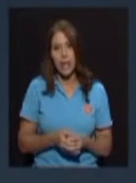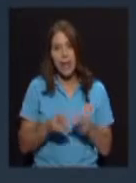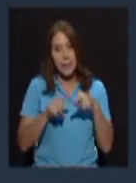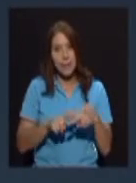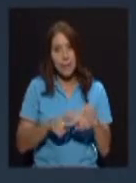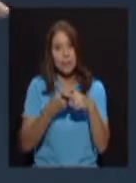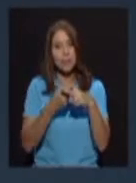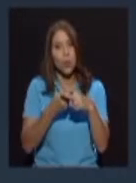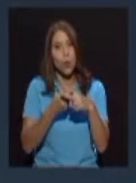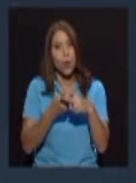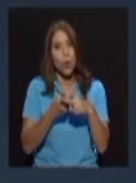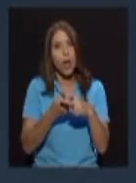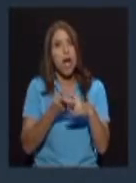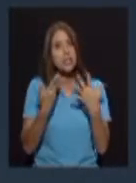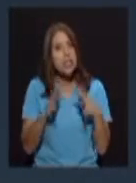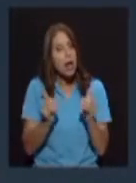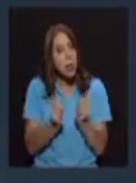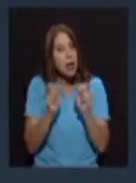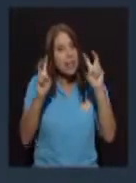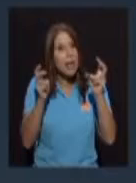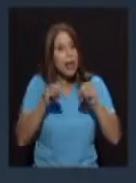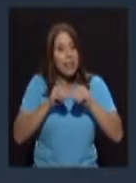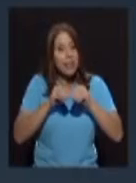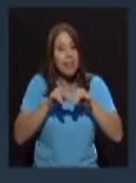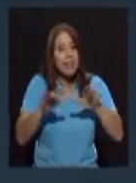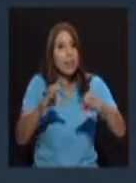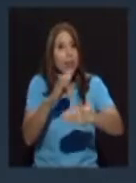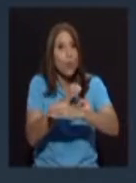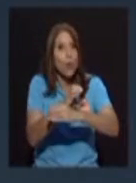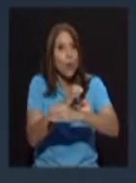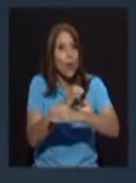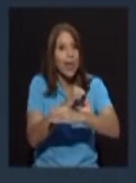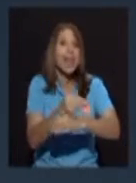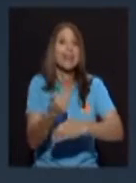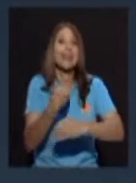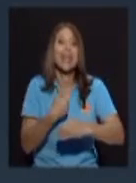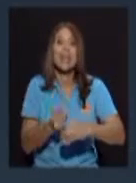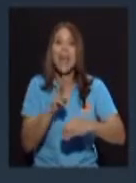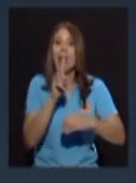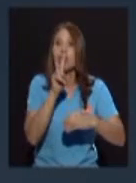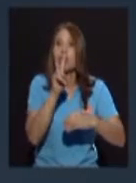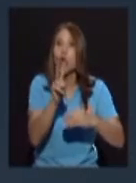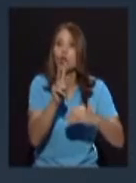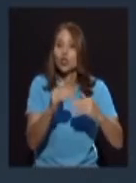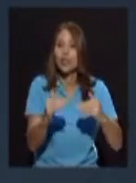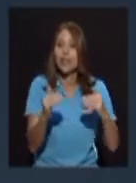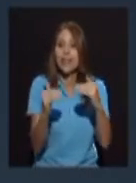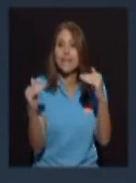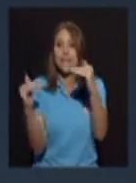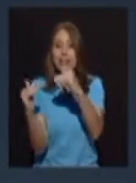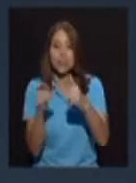empezó a ver el tema de la red de cuidado, y la red de cuidado tenía dos pisos: el piso de la red de cuidado de niños y empezó a